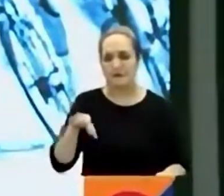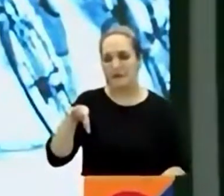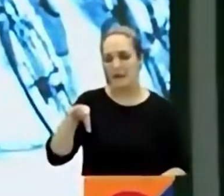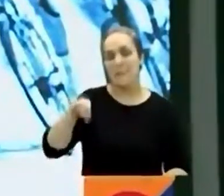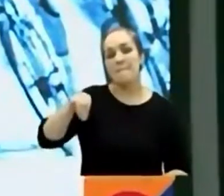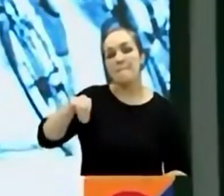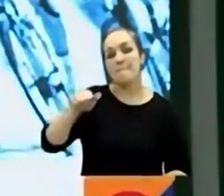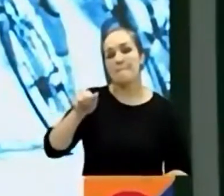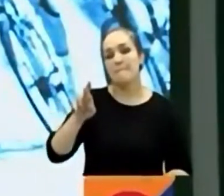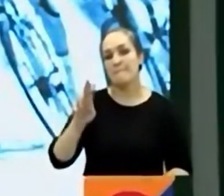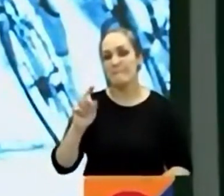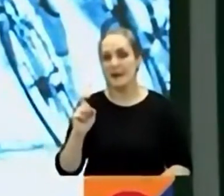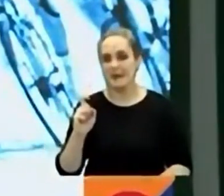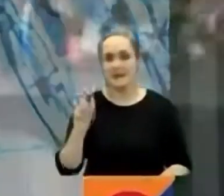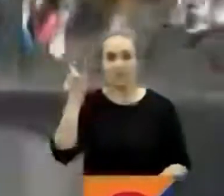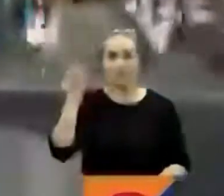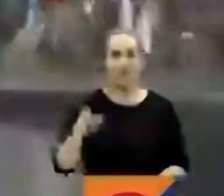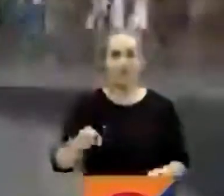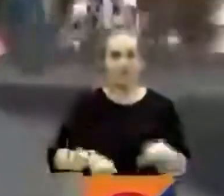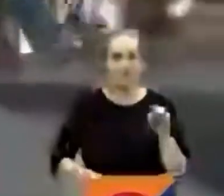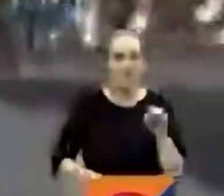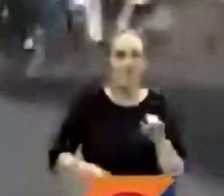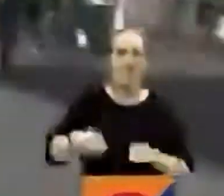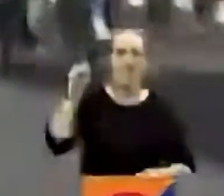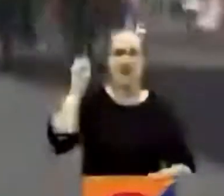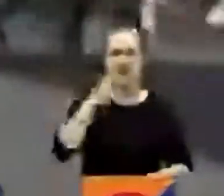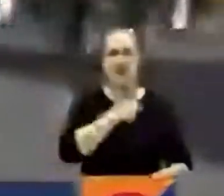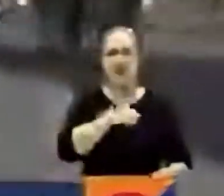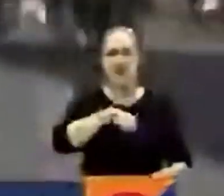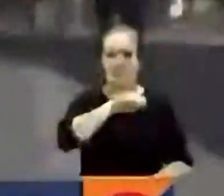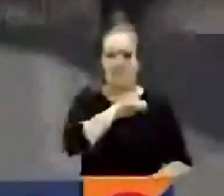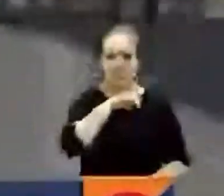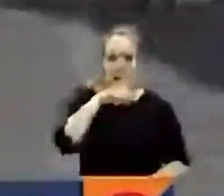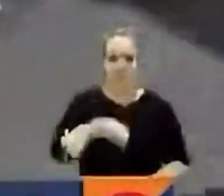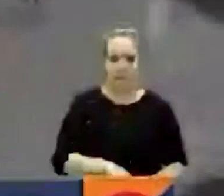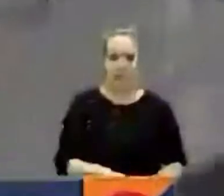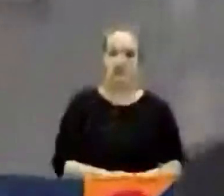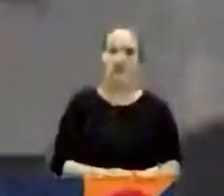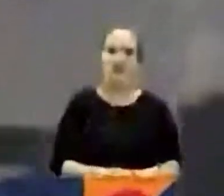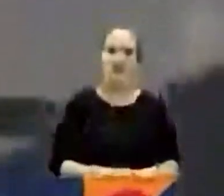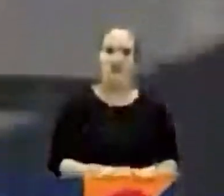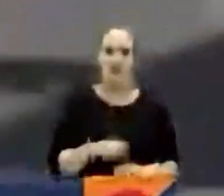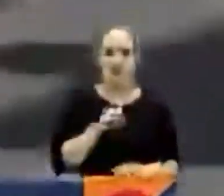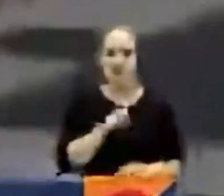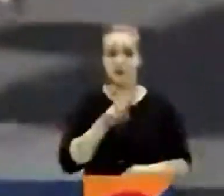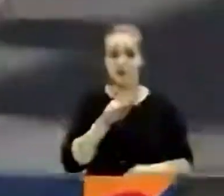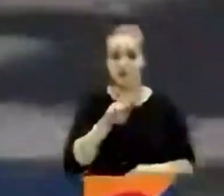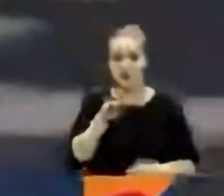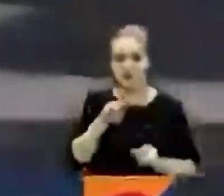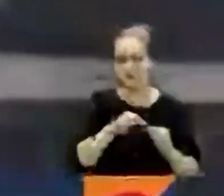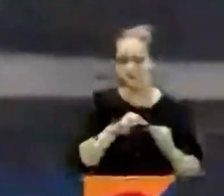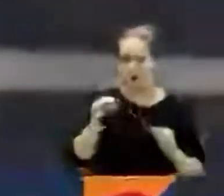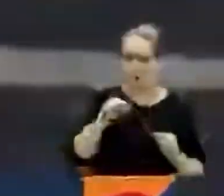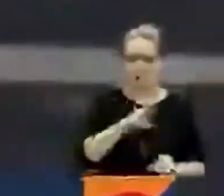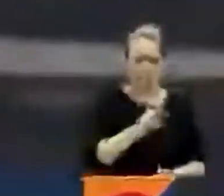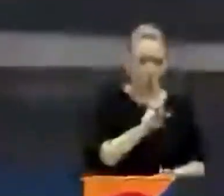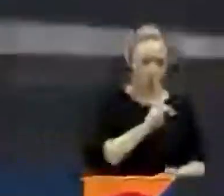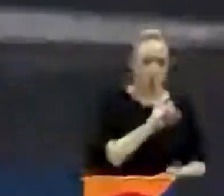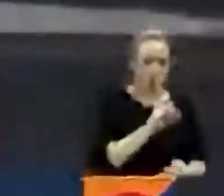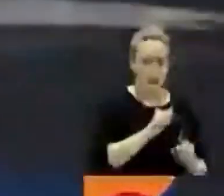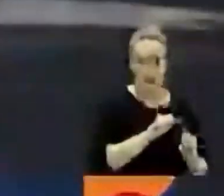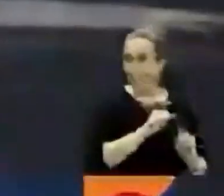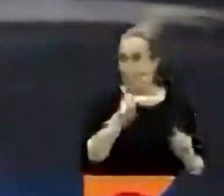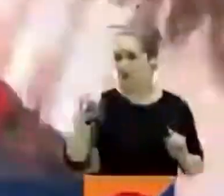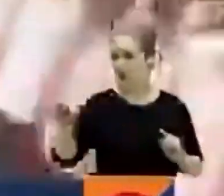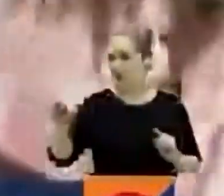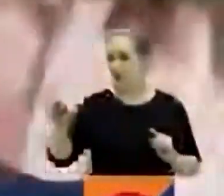etapa 13 de la Vuelta a España. Luego de 168.4 kilómetros de recorrido entre Ronda y Montilla, el ciclista danés